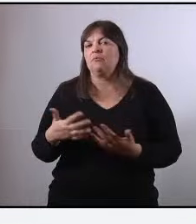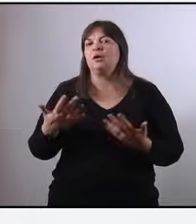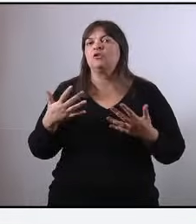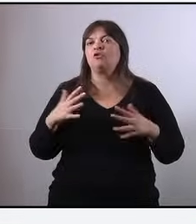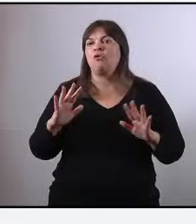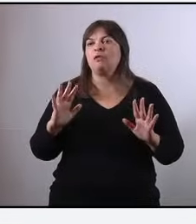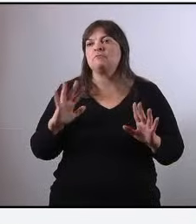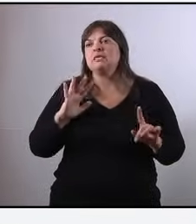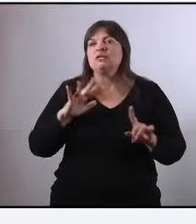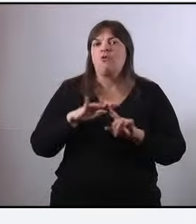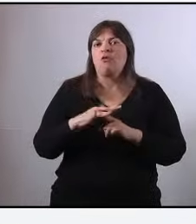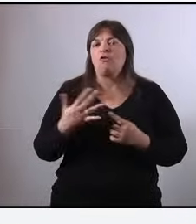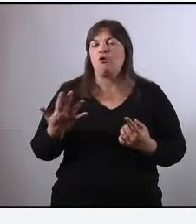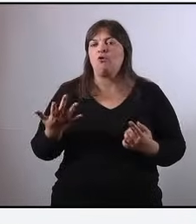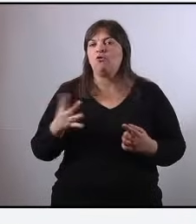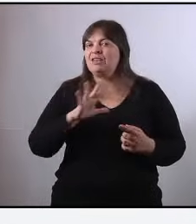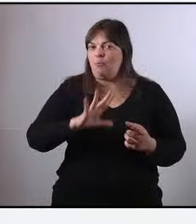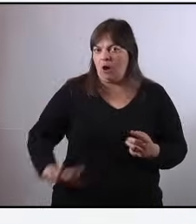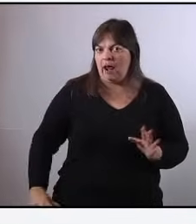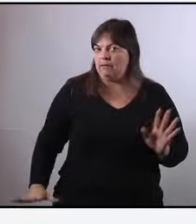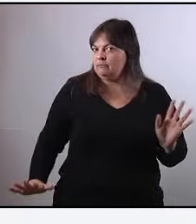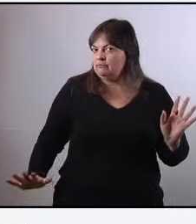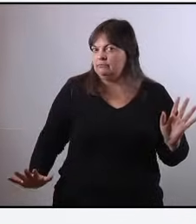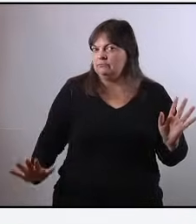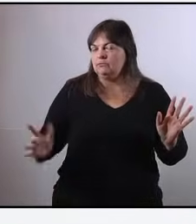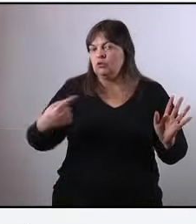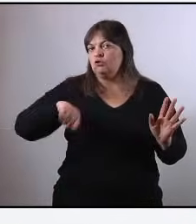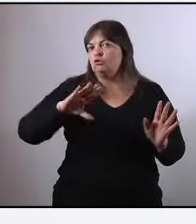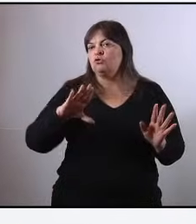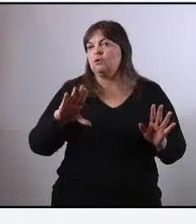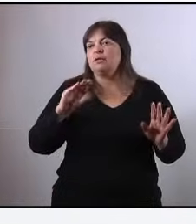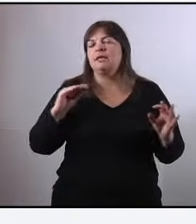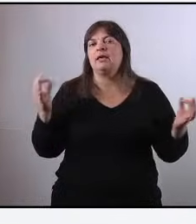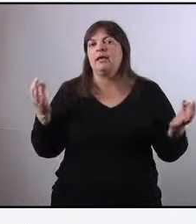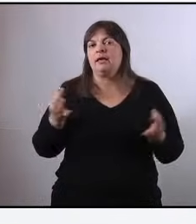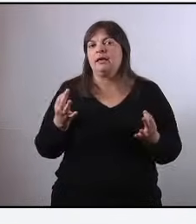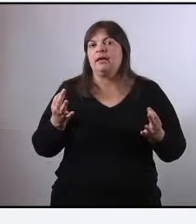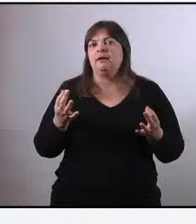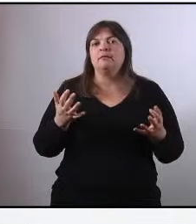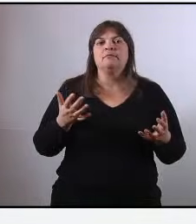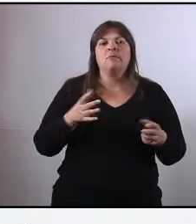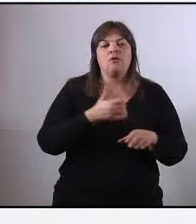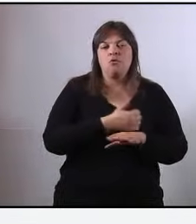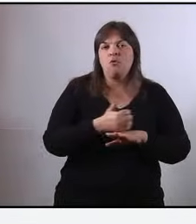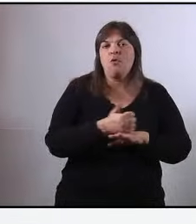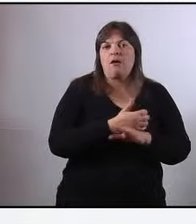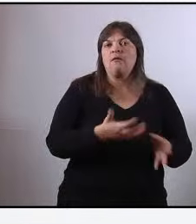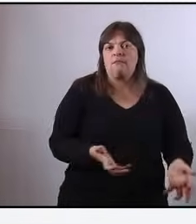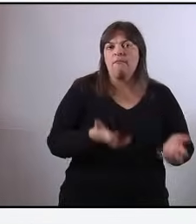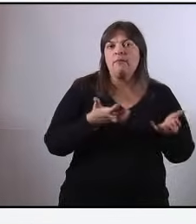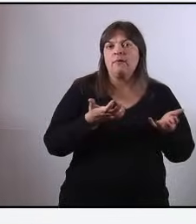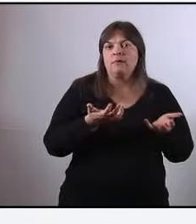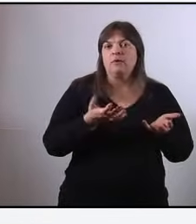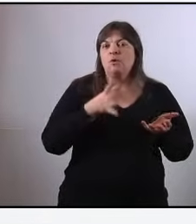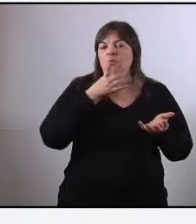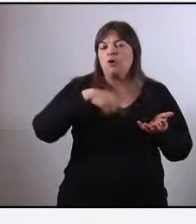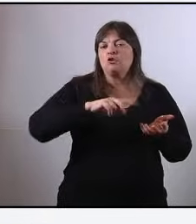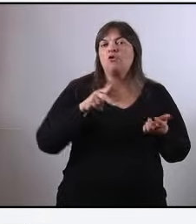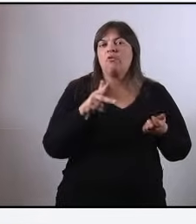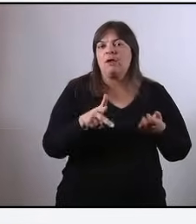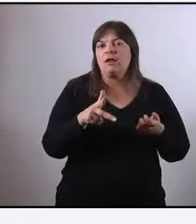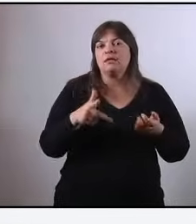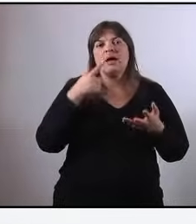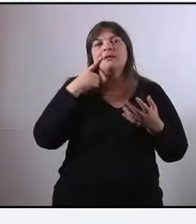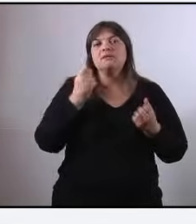pues es una situación temporal que entendemos va a beneficiar a esos ciudadanos que, como digo, tienen derecho a